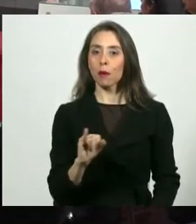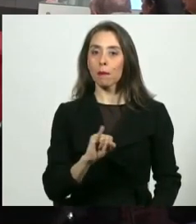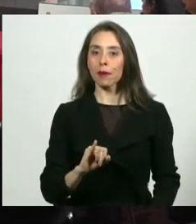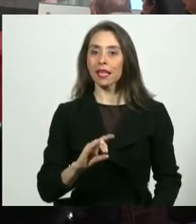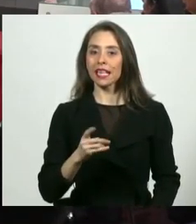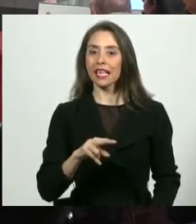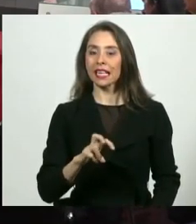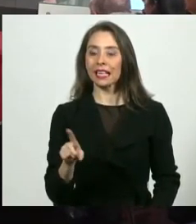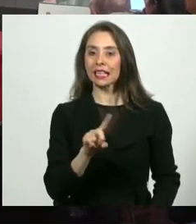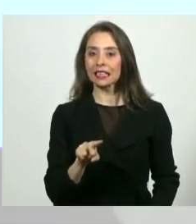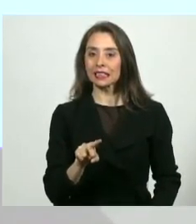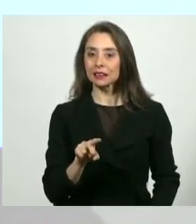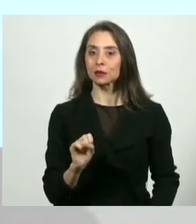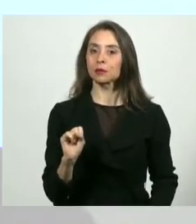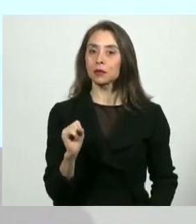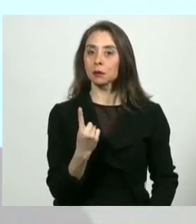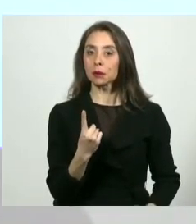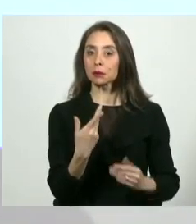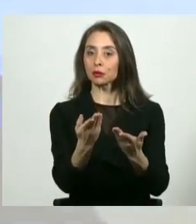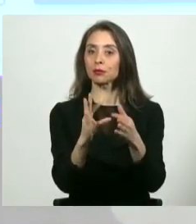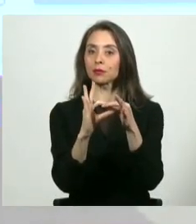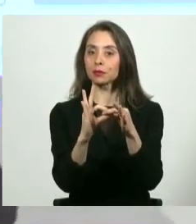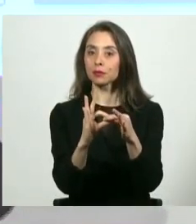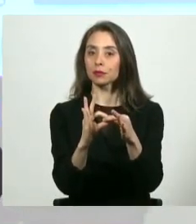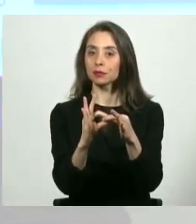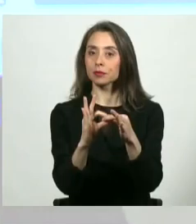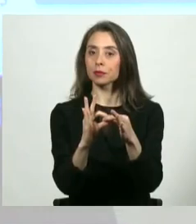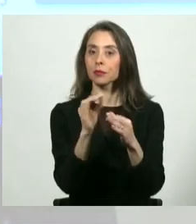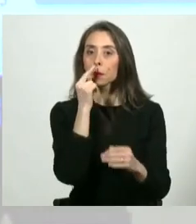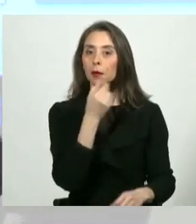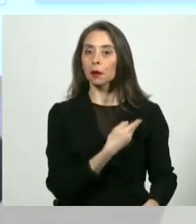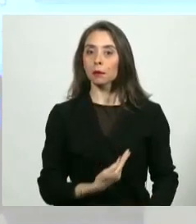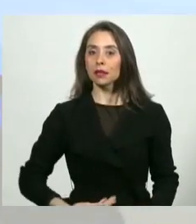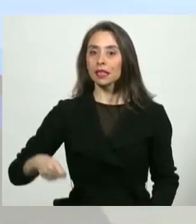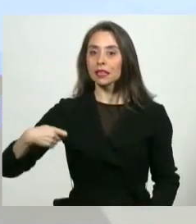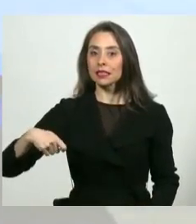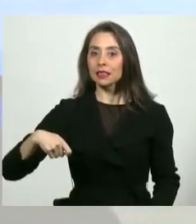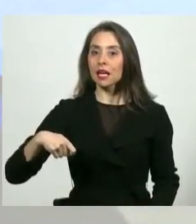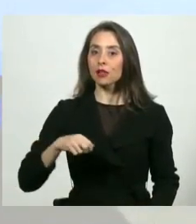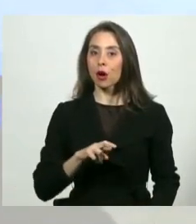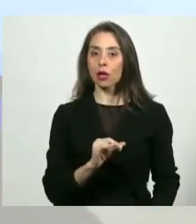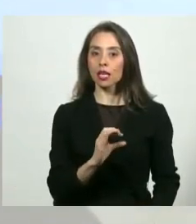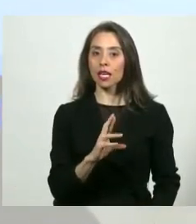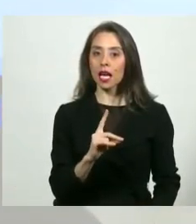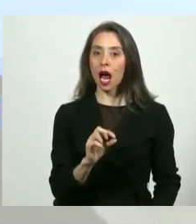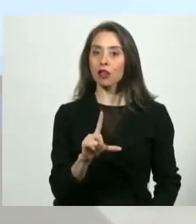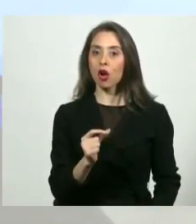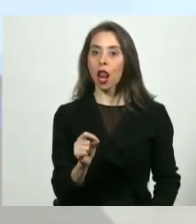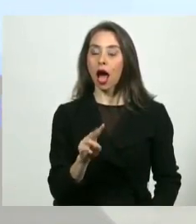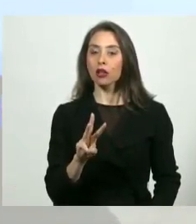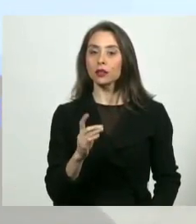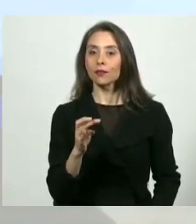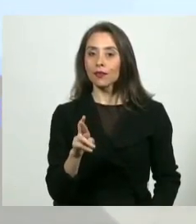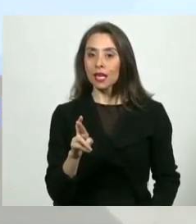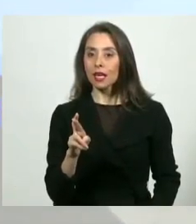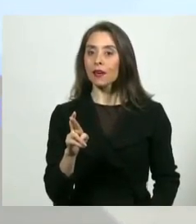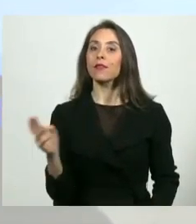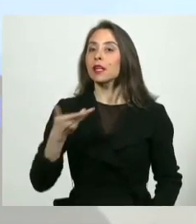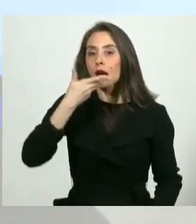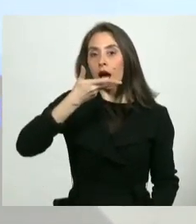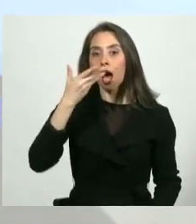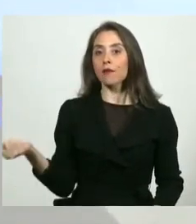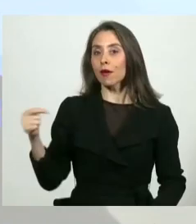Guinness. Primero, agradecer al presidente del Senado, don Ricardo Lagos Weber, sus palabras y la compañía que nos